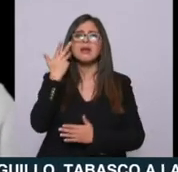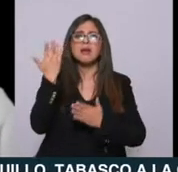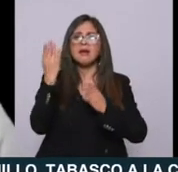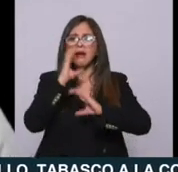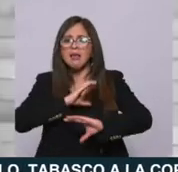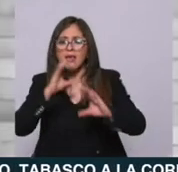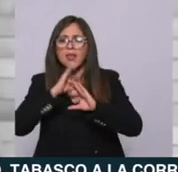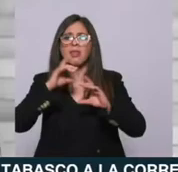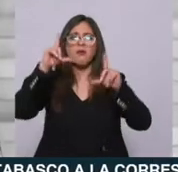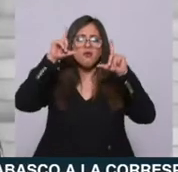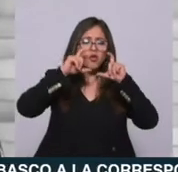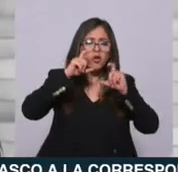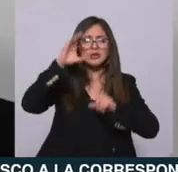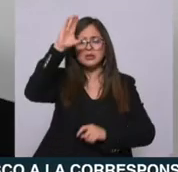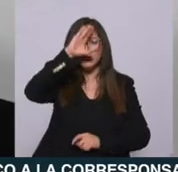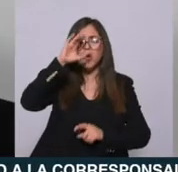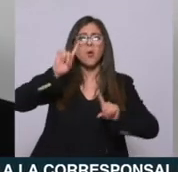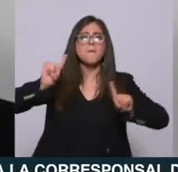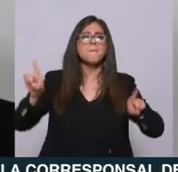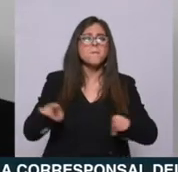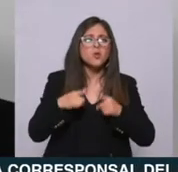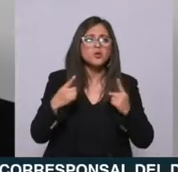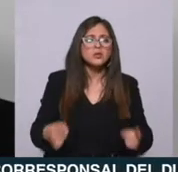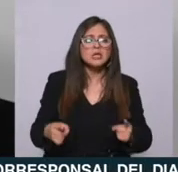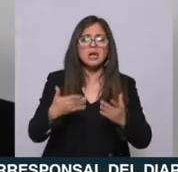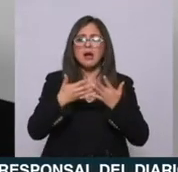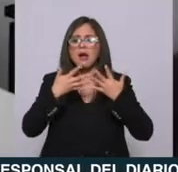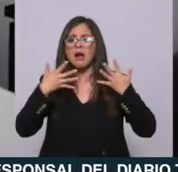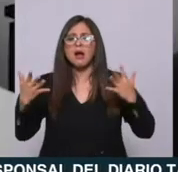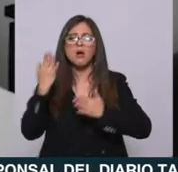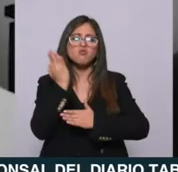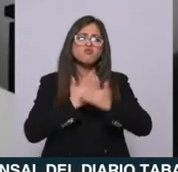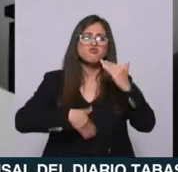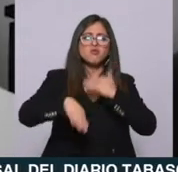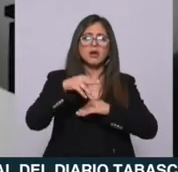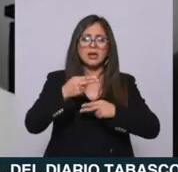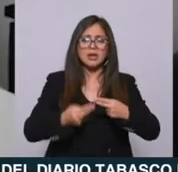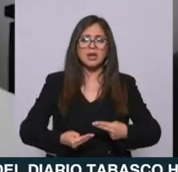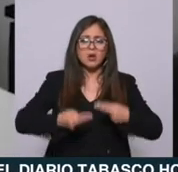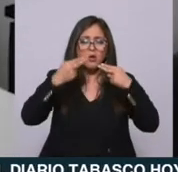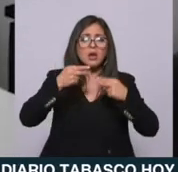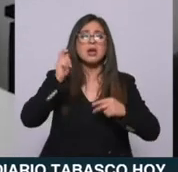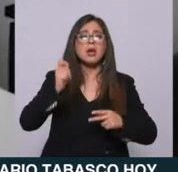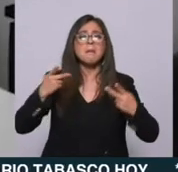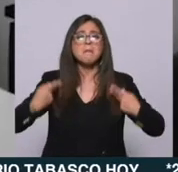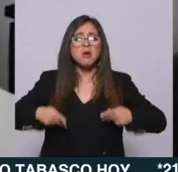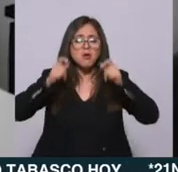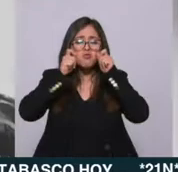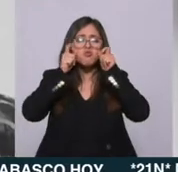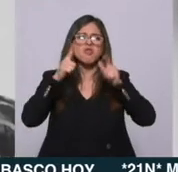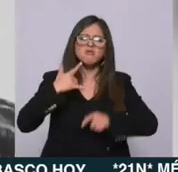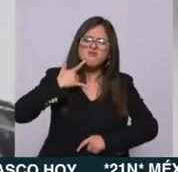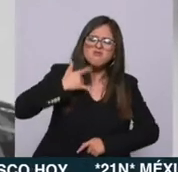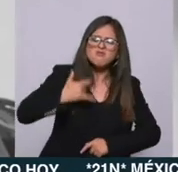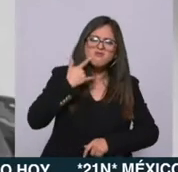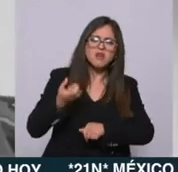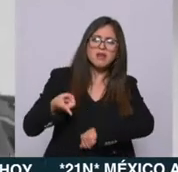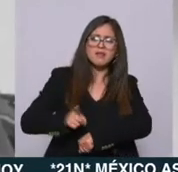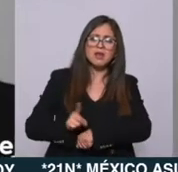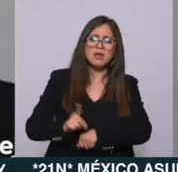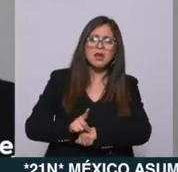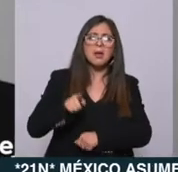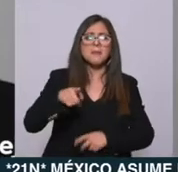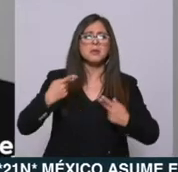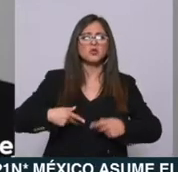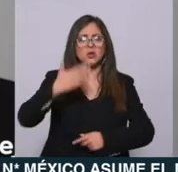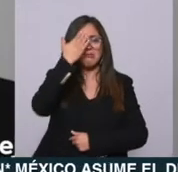fotógrafo, científico, músico, deportista, emprendedor, alguien que se levanta a chingarle duro todos los días, alguien con